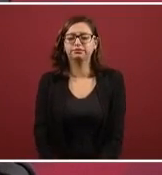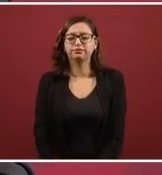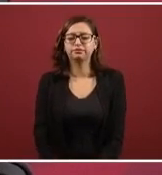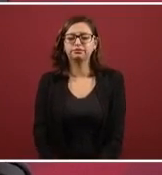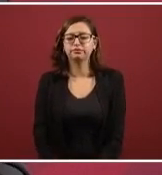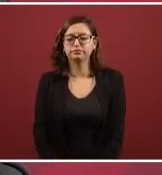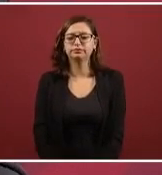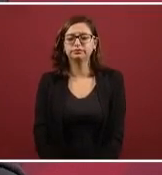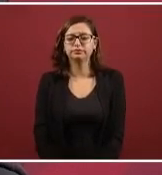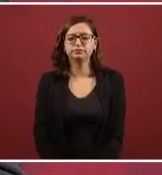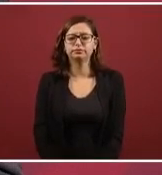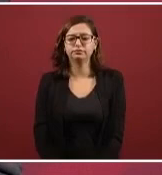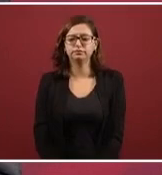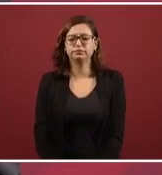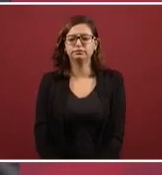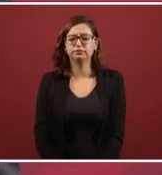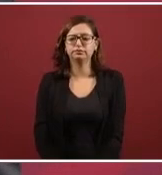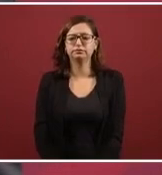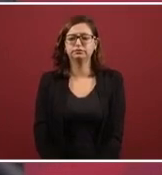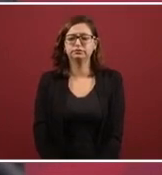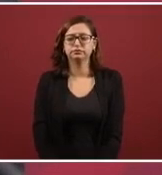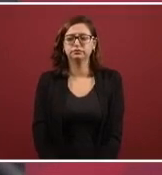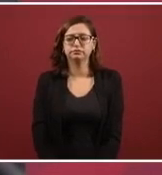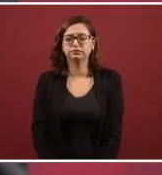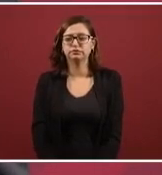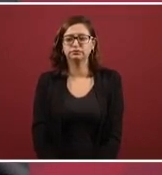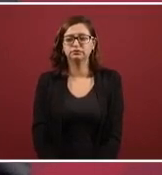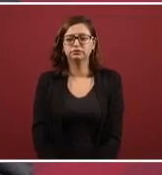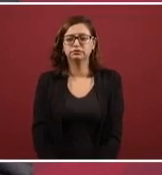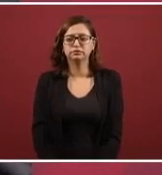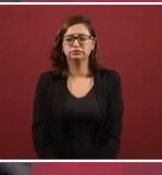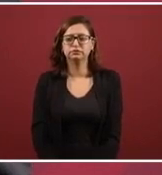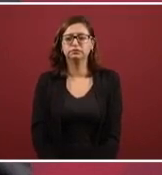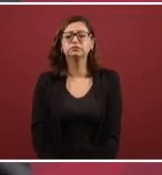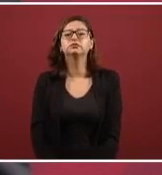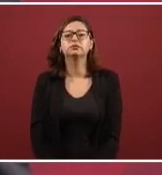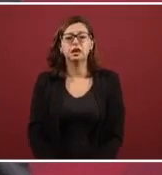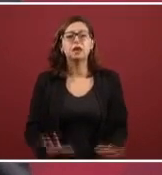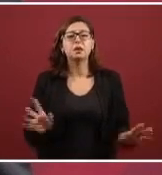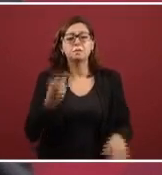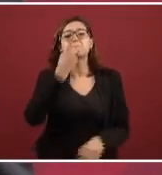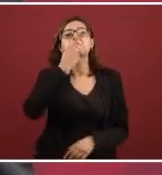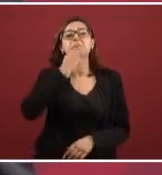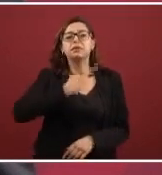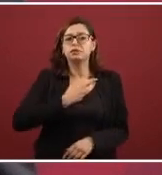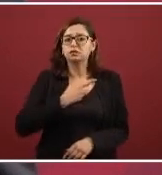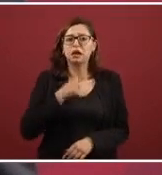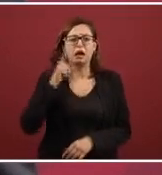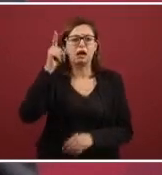Se tenía, me dicen, que sí, ir a sacar